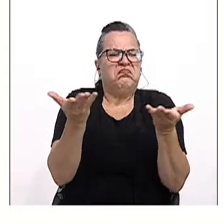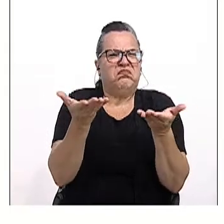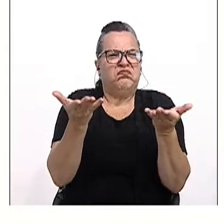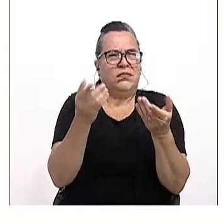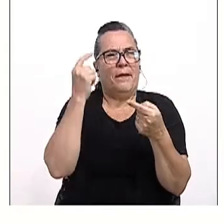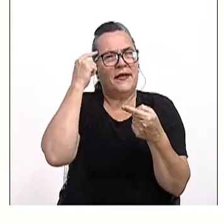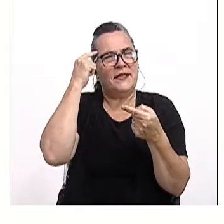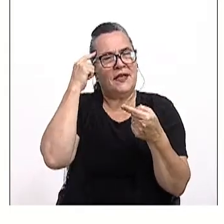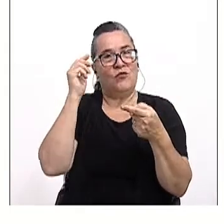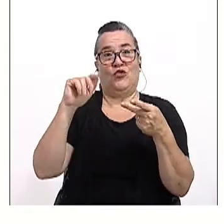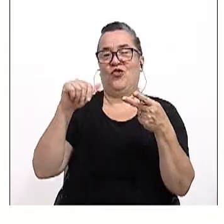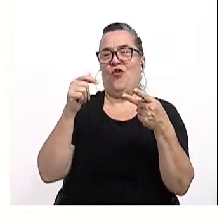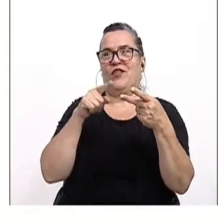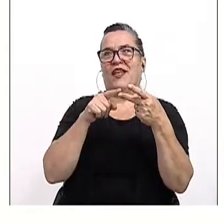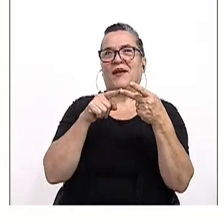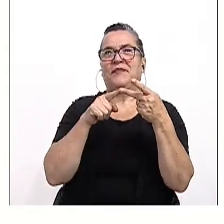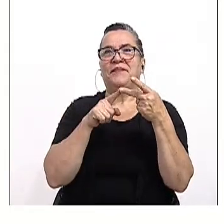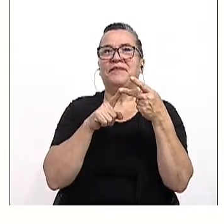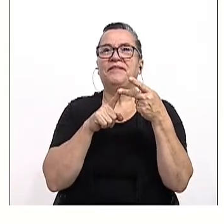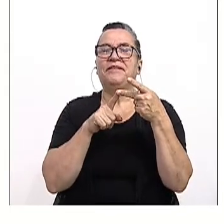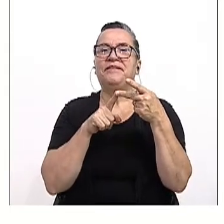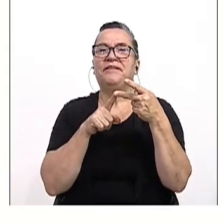Voy con otra preguntita generadora.